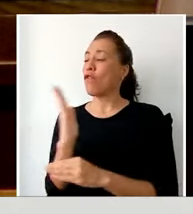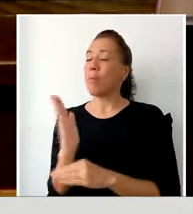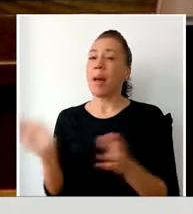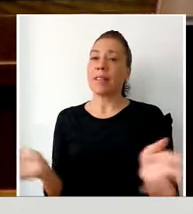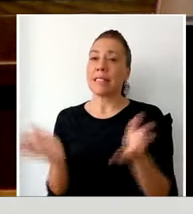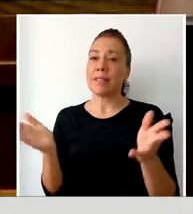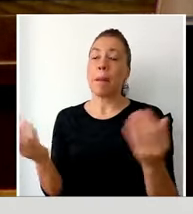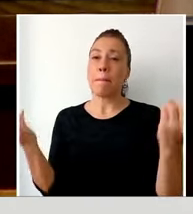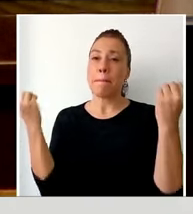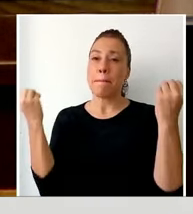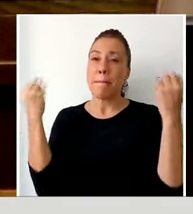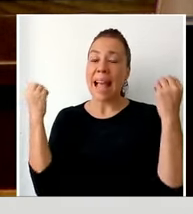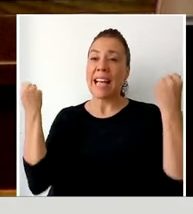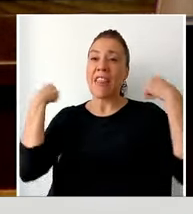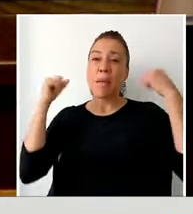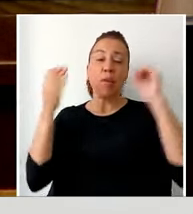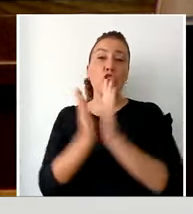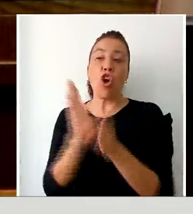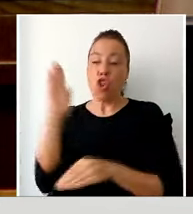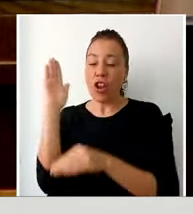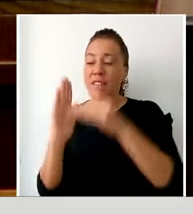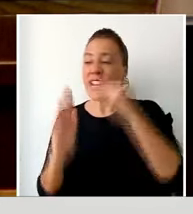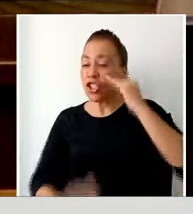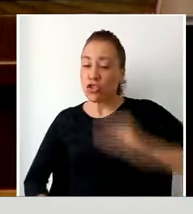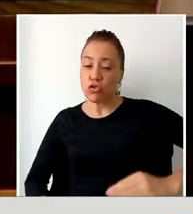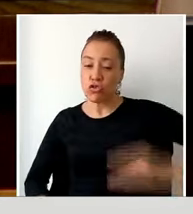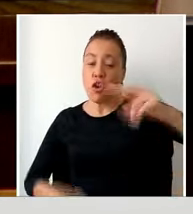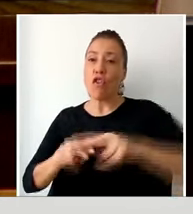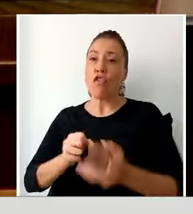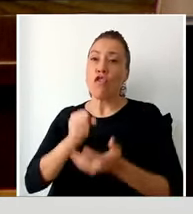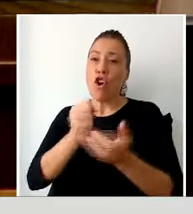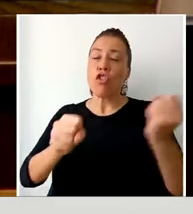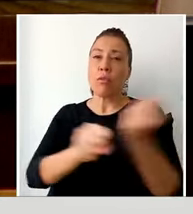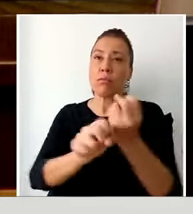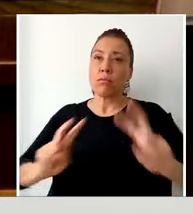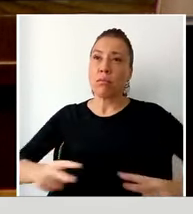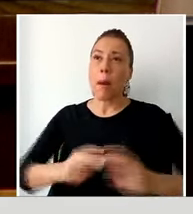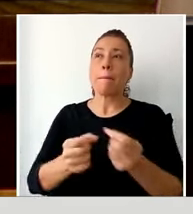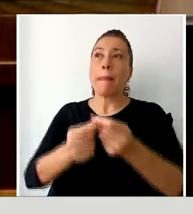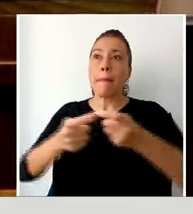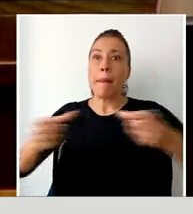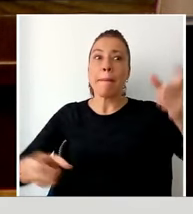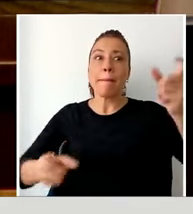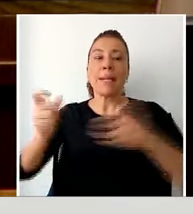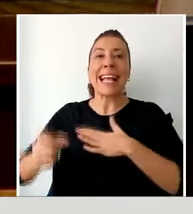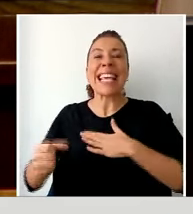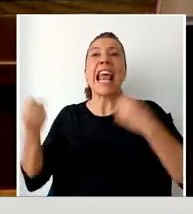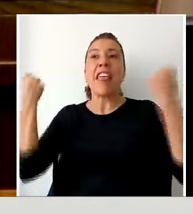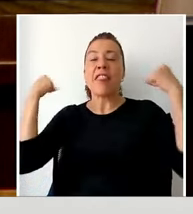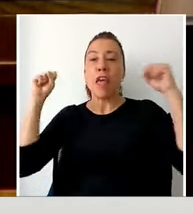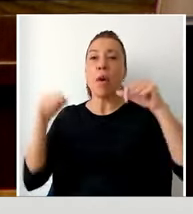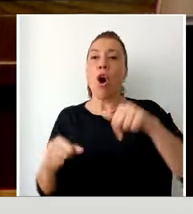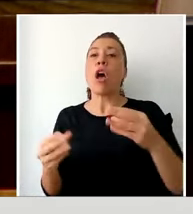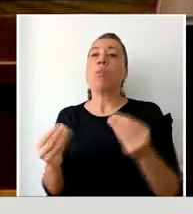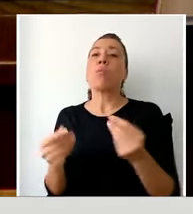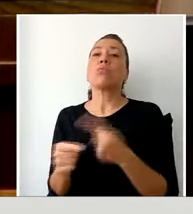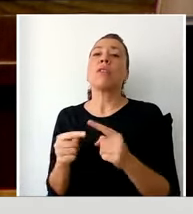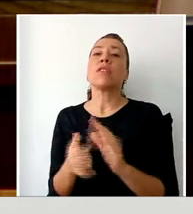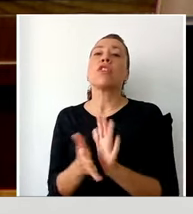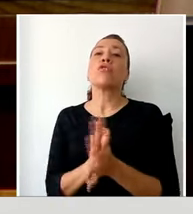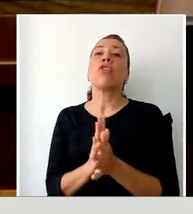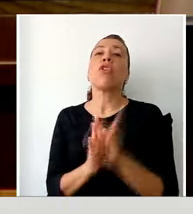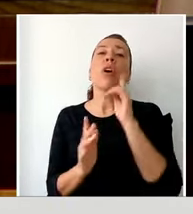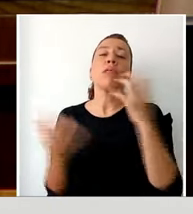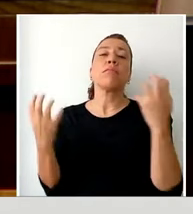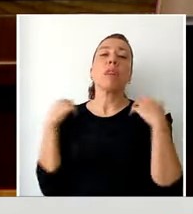a todo nivel entregar recursos infraestructura para masificar la práctica deportiva hoy muchas veces todo recablo dirigente para que